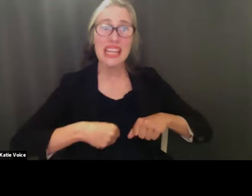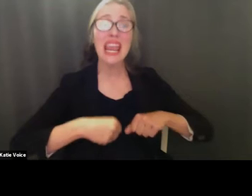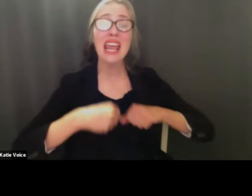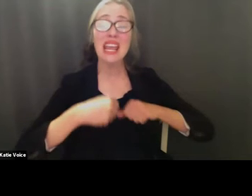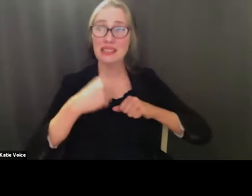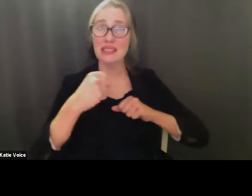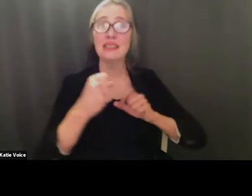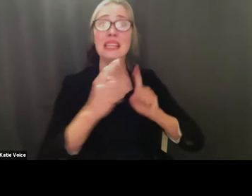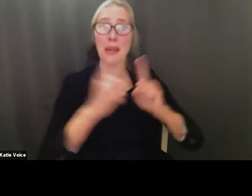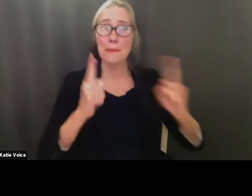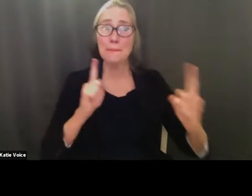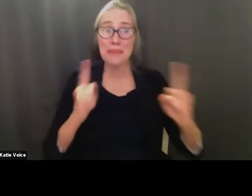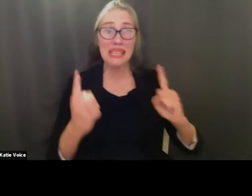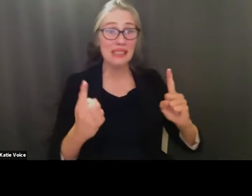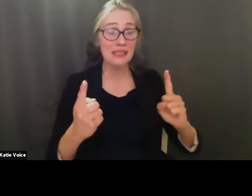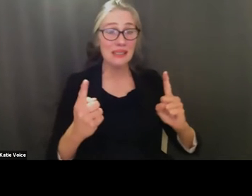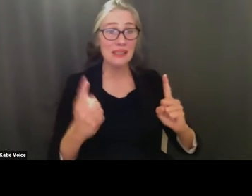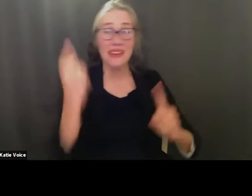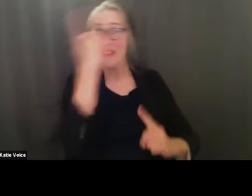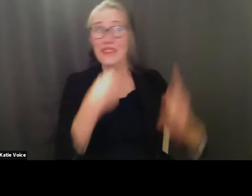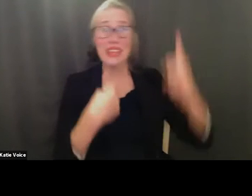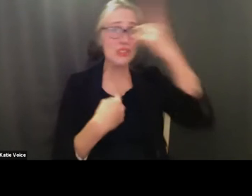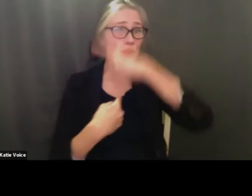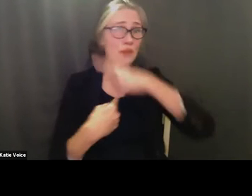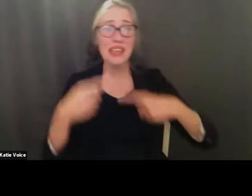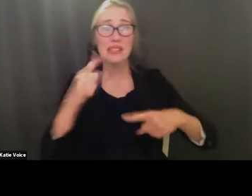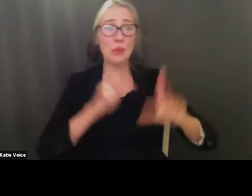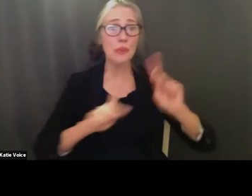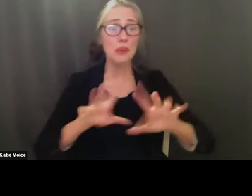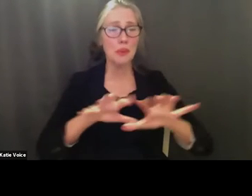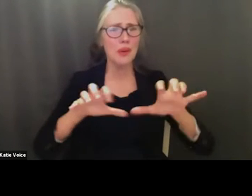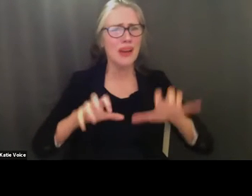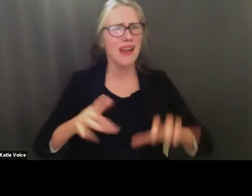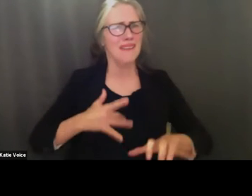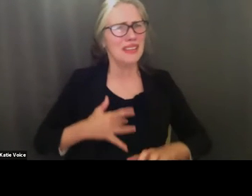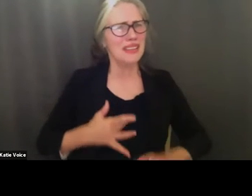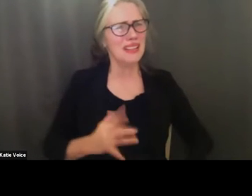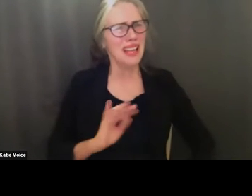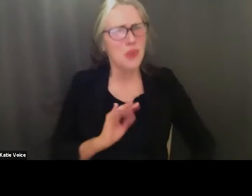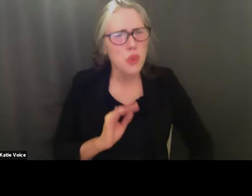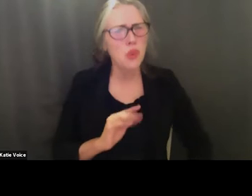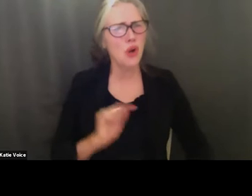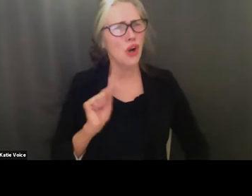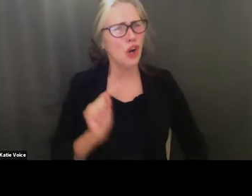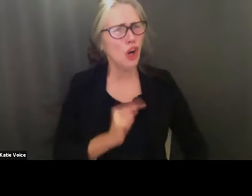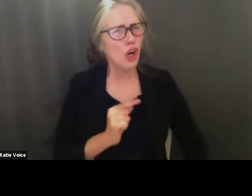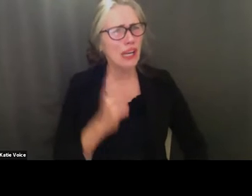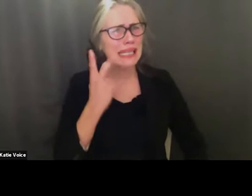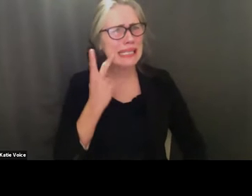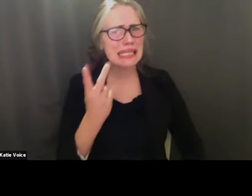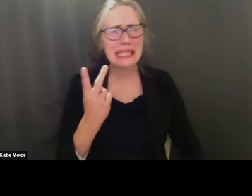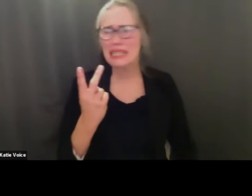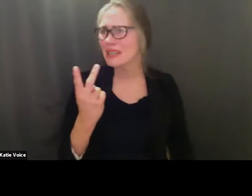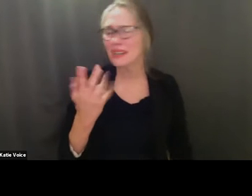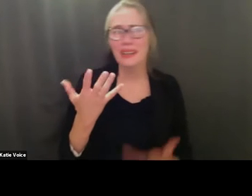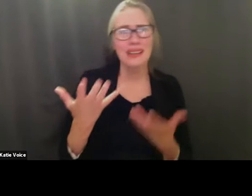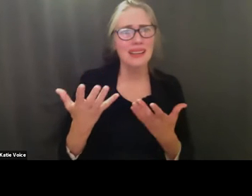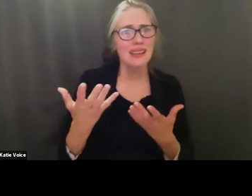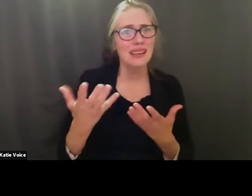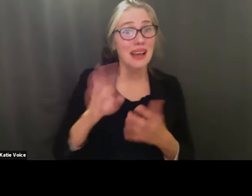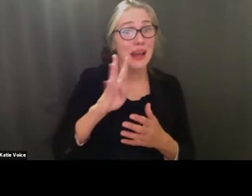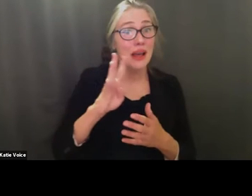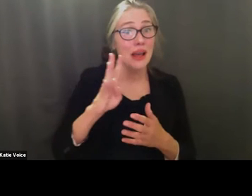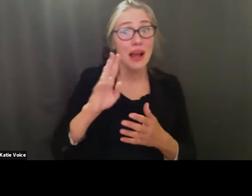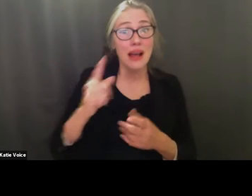Podemos reunirnos y mantener el distanciamiento físico y todo eso, pero no lo estamos haciendo. Y me da pena ver o no poder